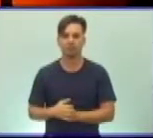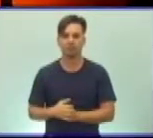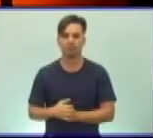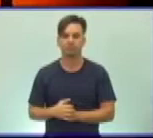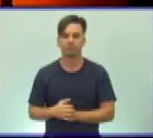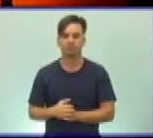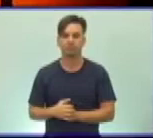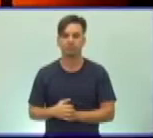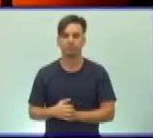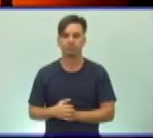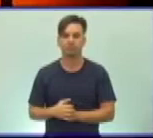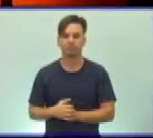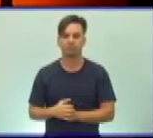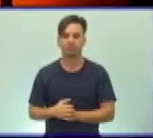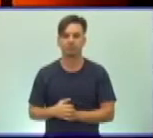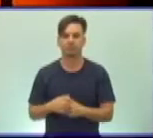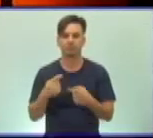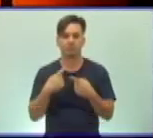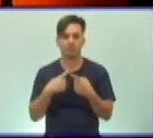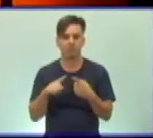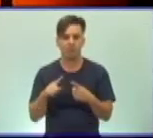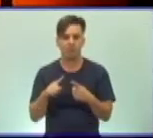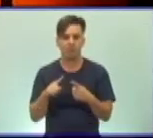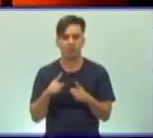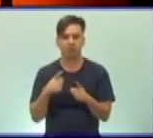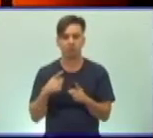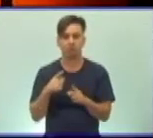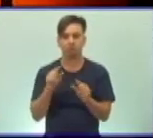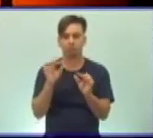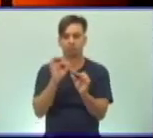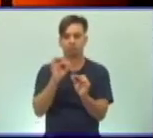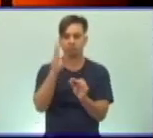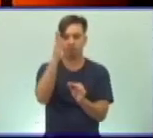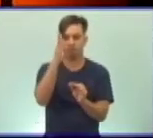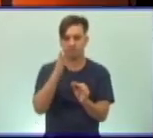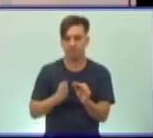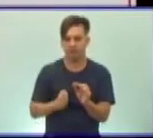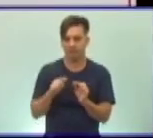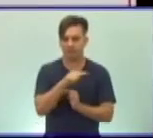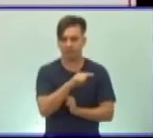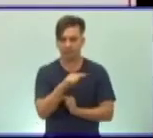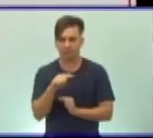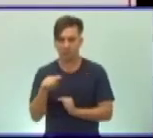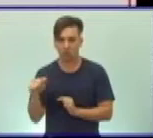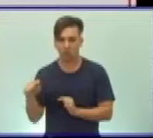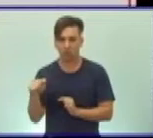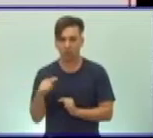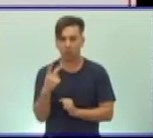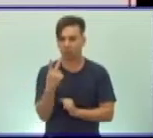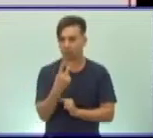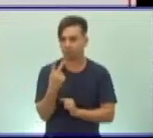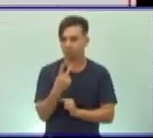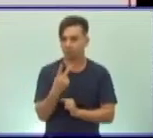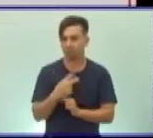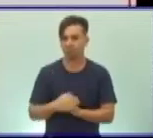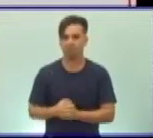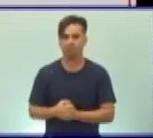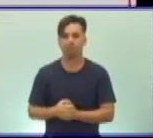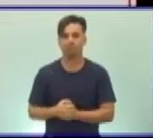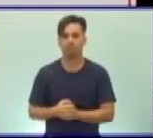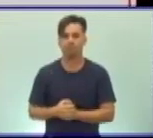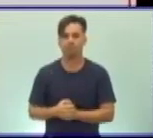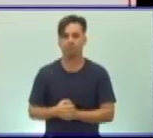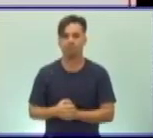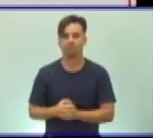un segmento que es perpendicular a estos dos. Observa el segmento AD y el